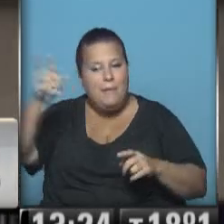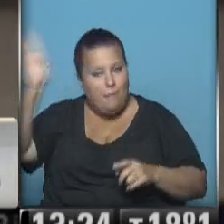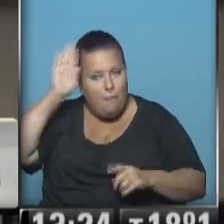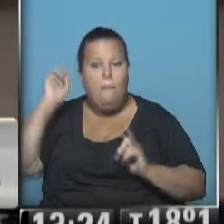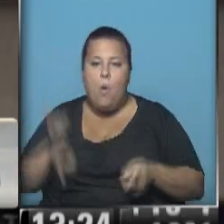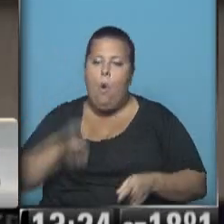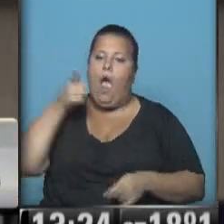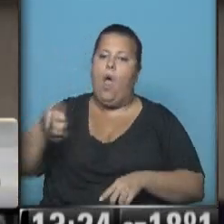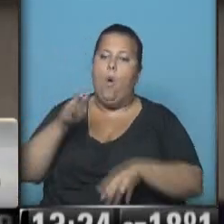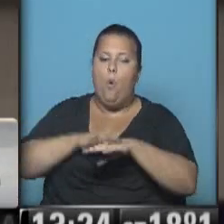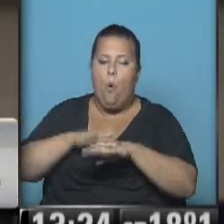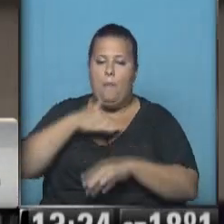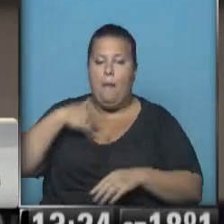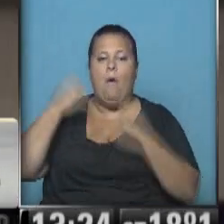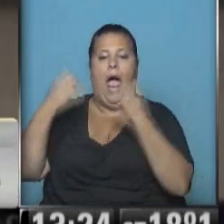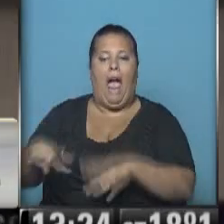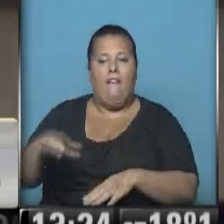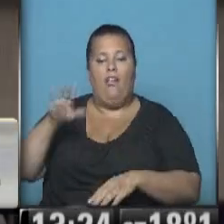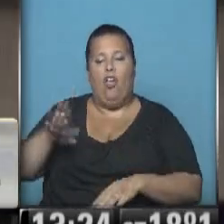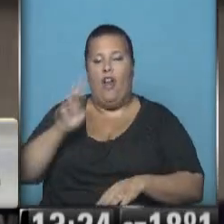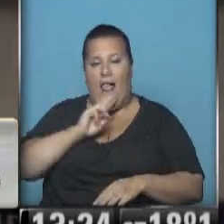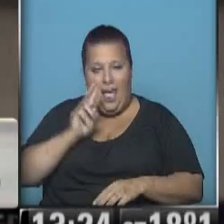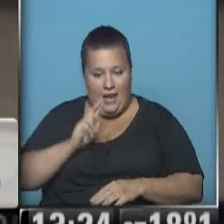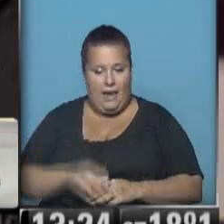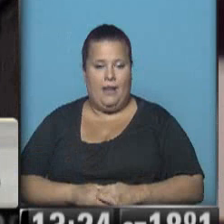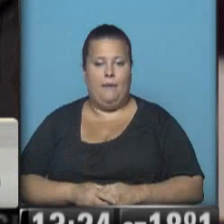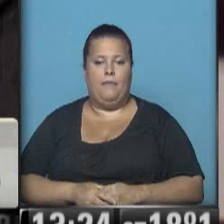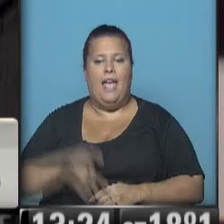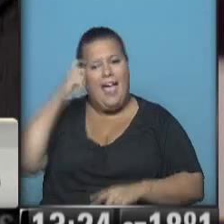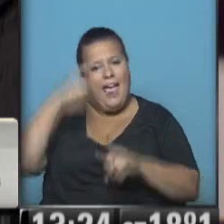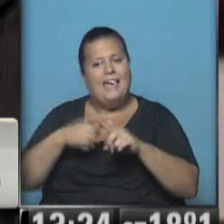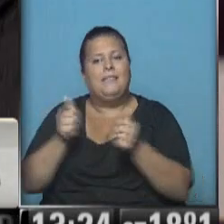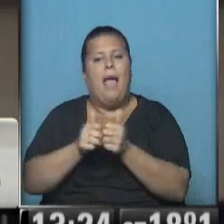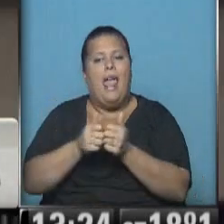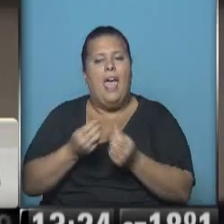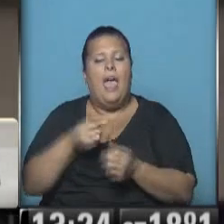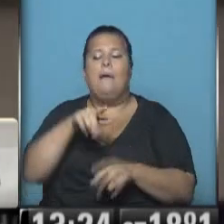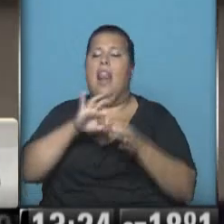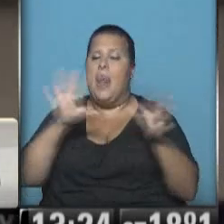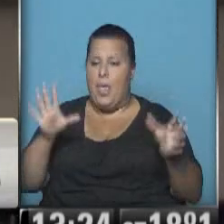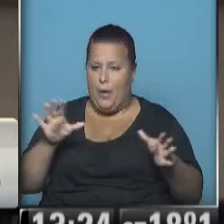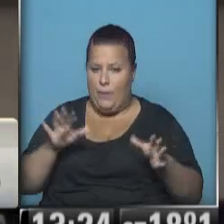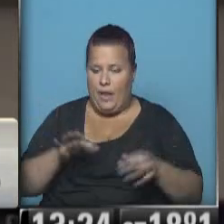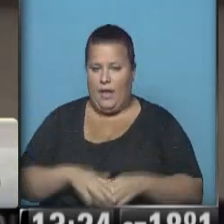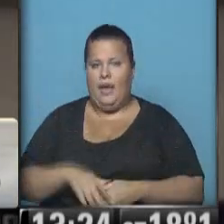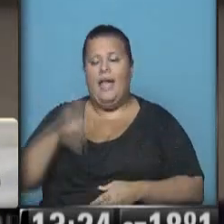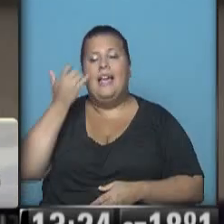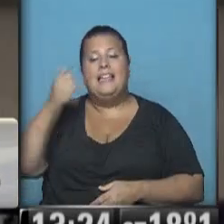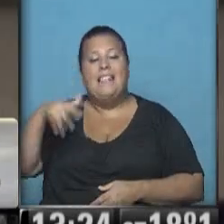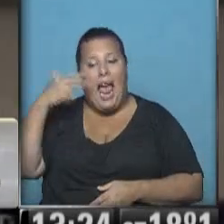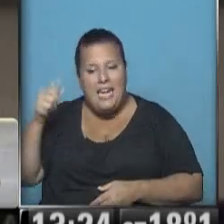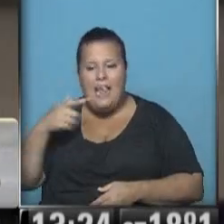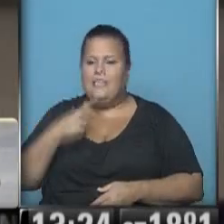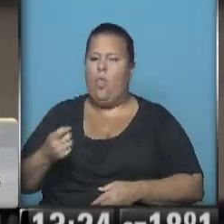siguen acusando a Yanina de abandono de persona y la expareja la expareja está libre Yanina había